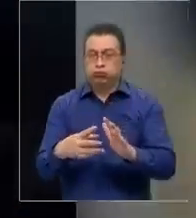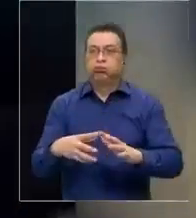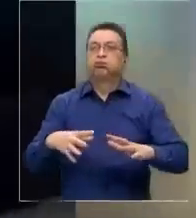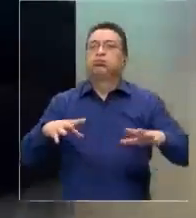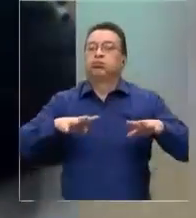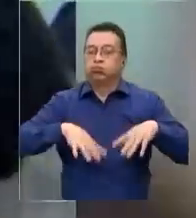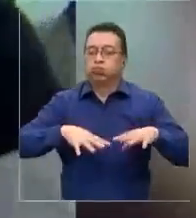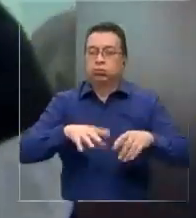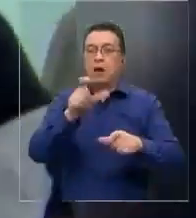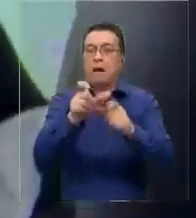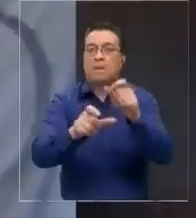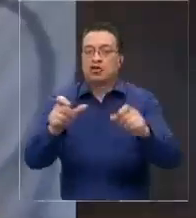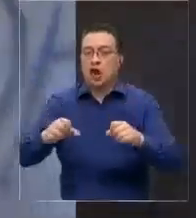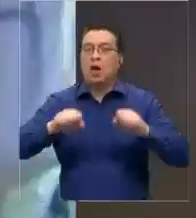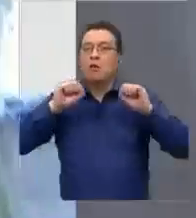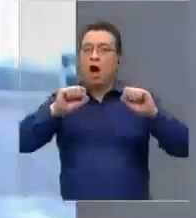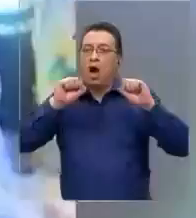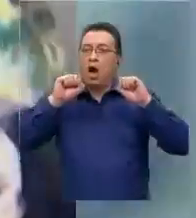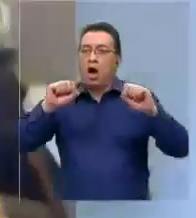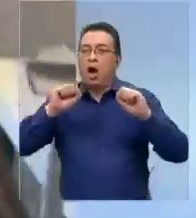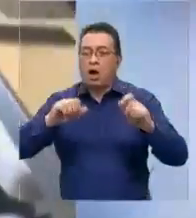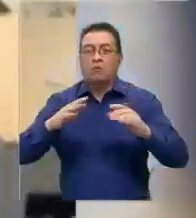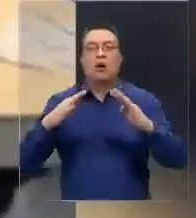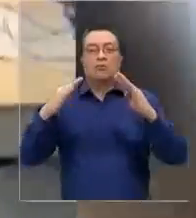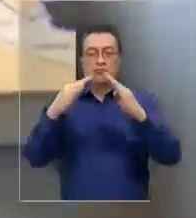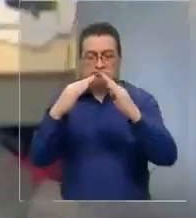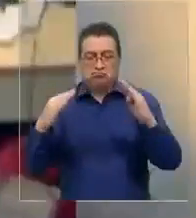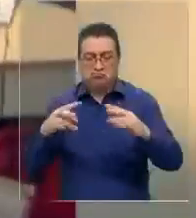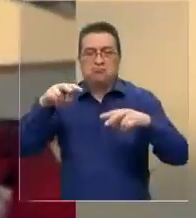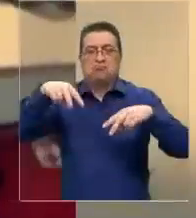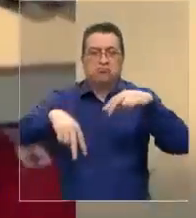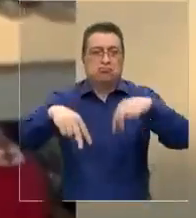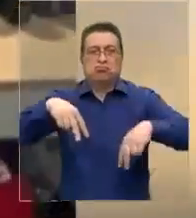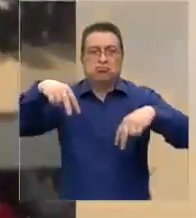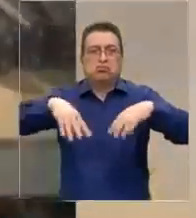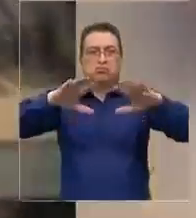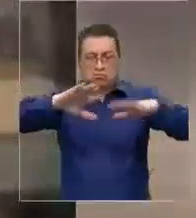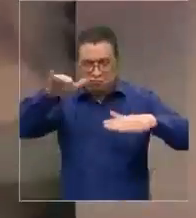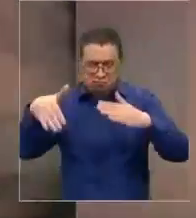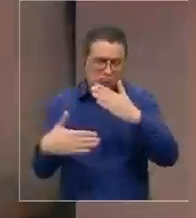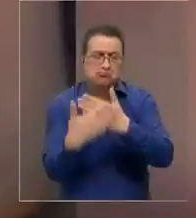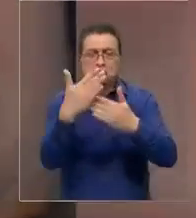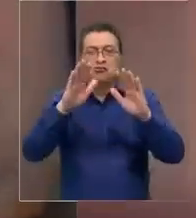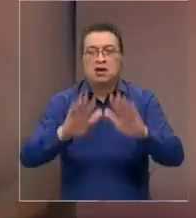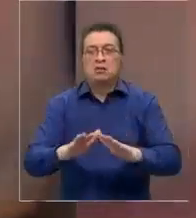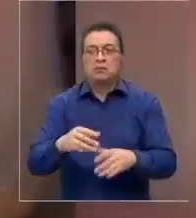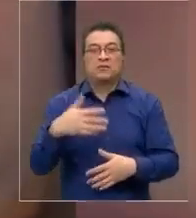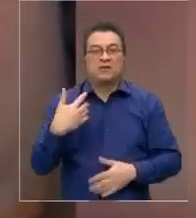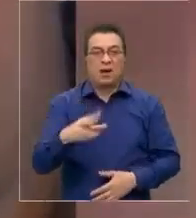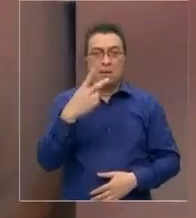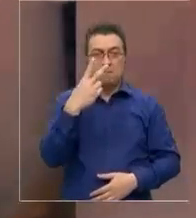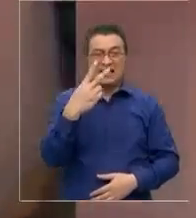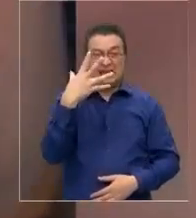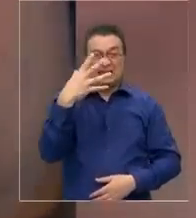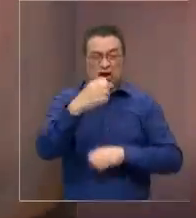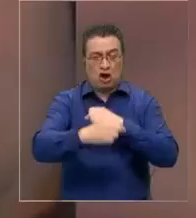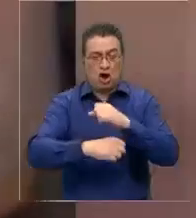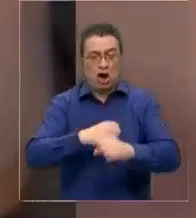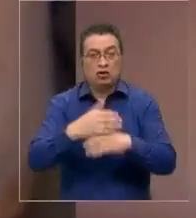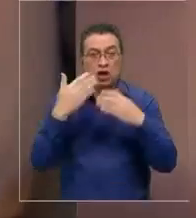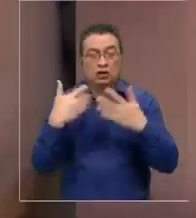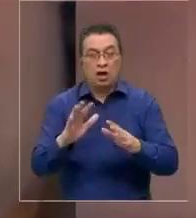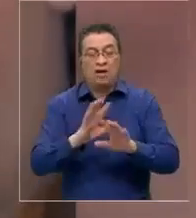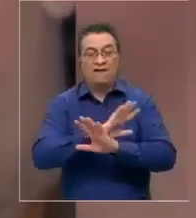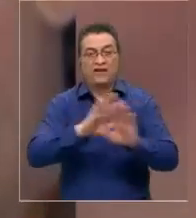que prácticamente comenzó a acampar en el centro de la capital. Pasaron casi 25 años desde que